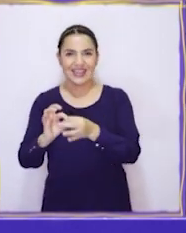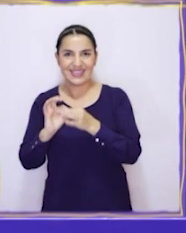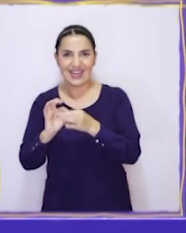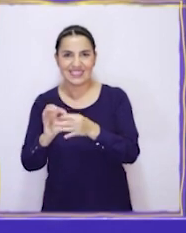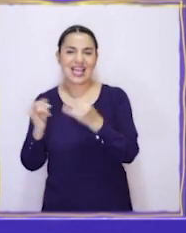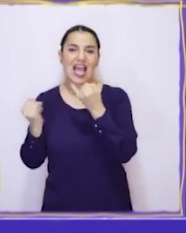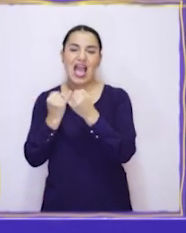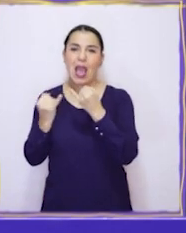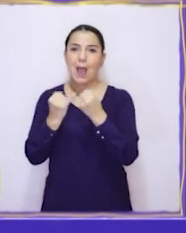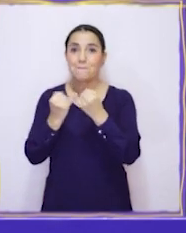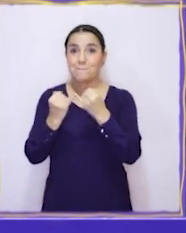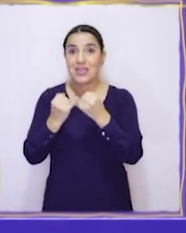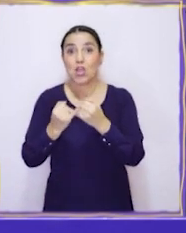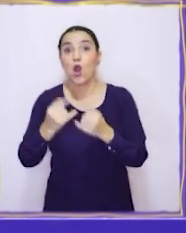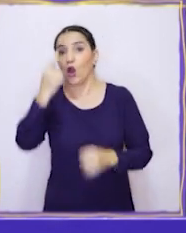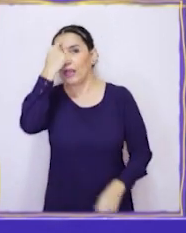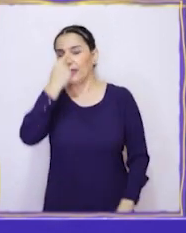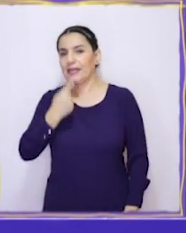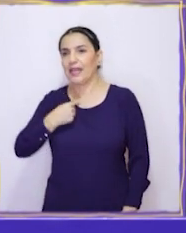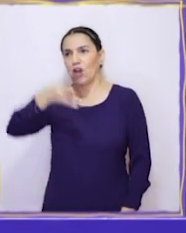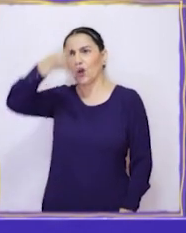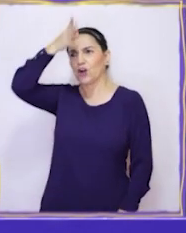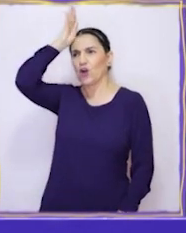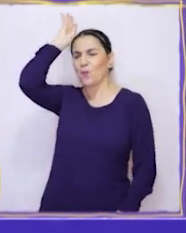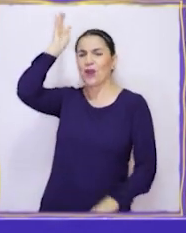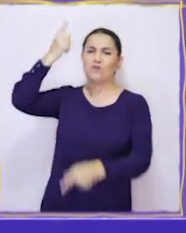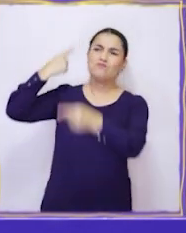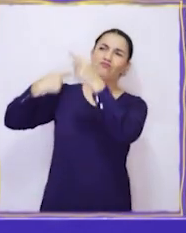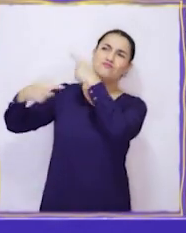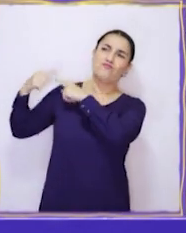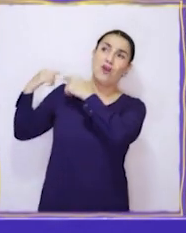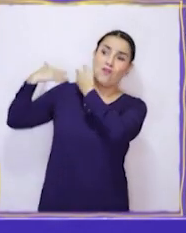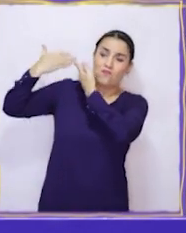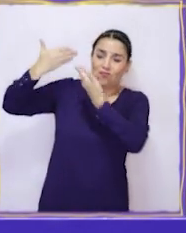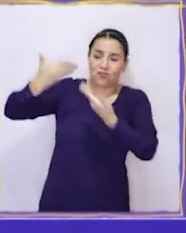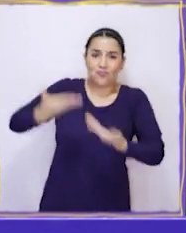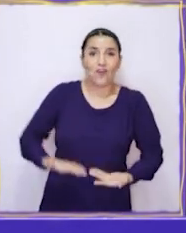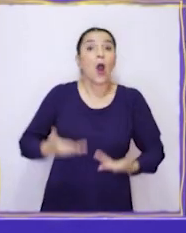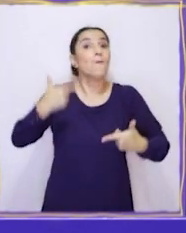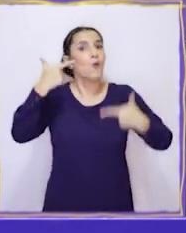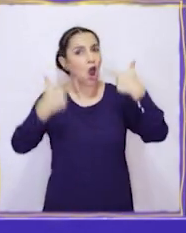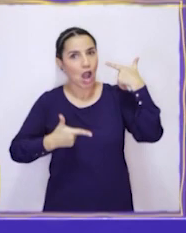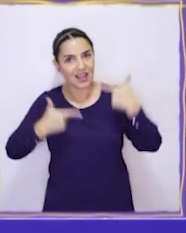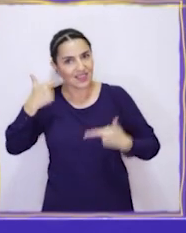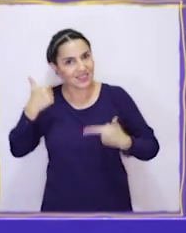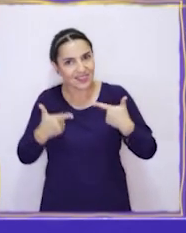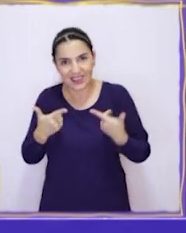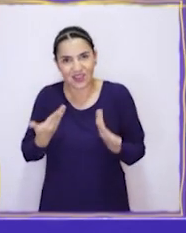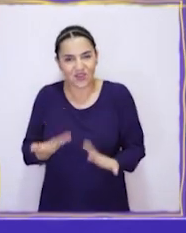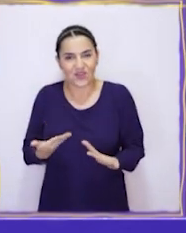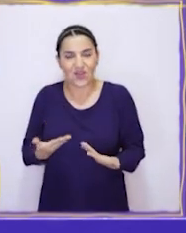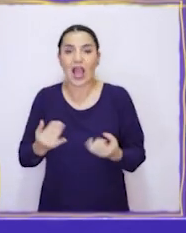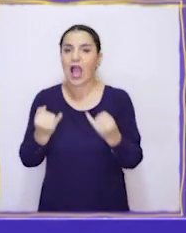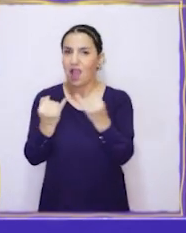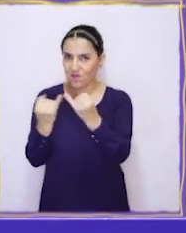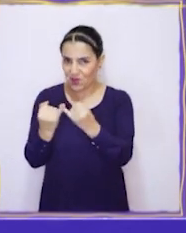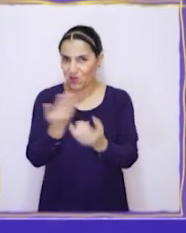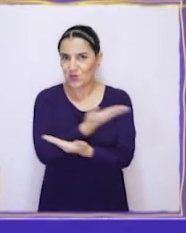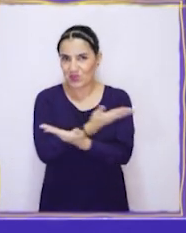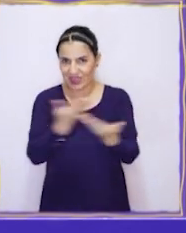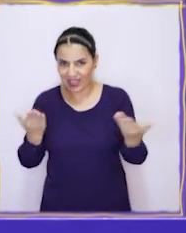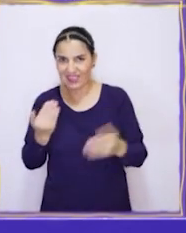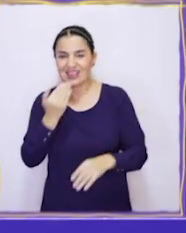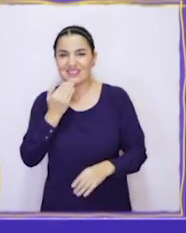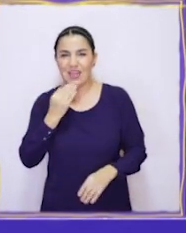a nuestros amigos griegos y romanos por habernos dejado estos grandes legados políticos. Amigos, ustedes